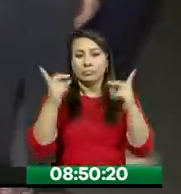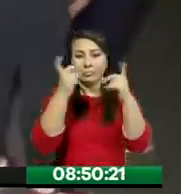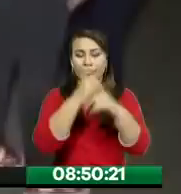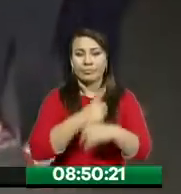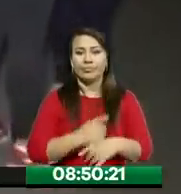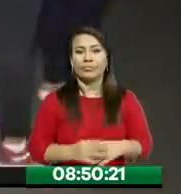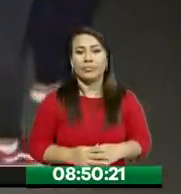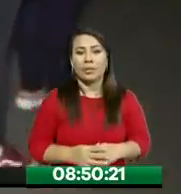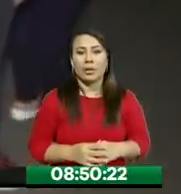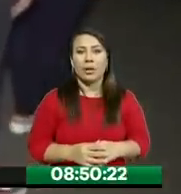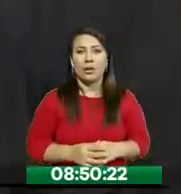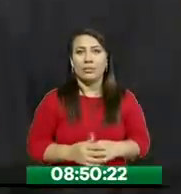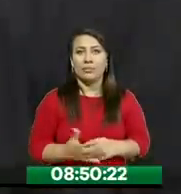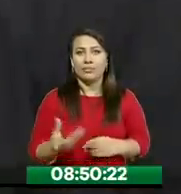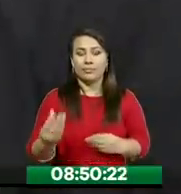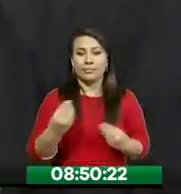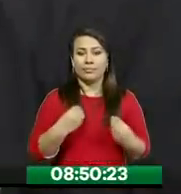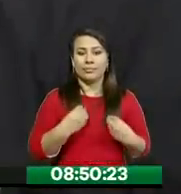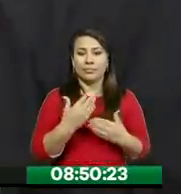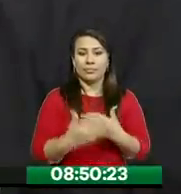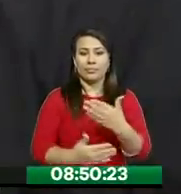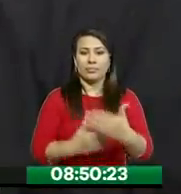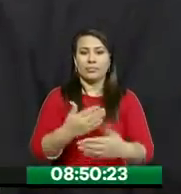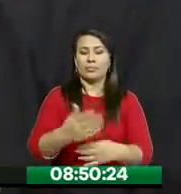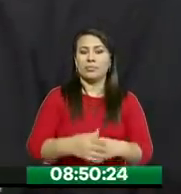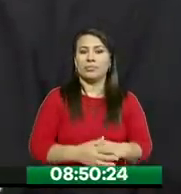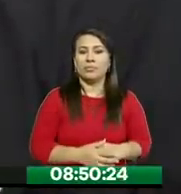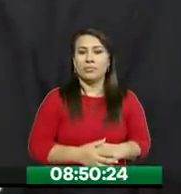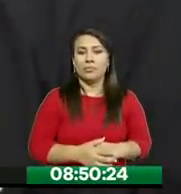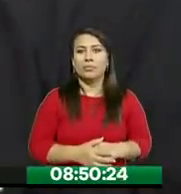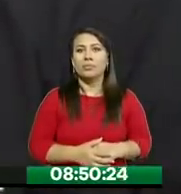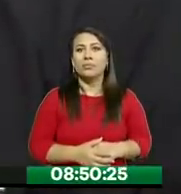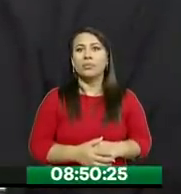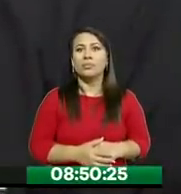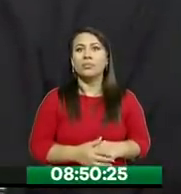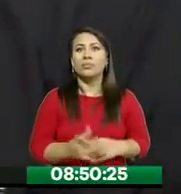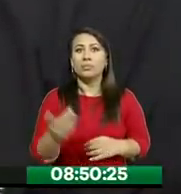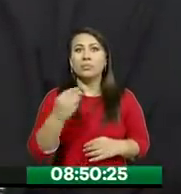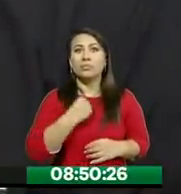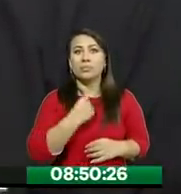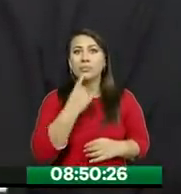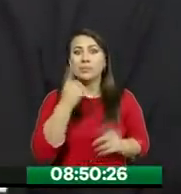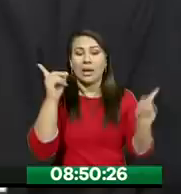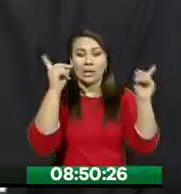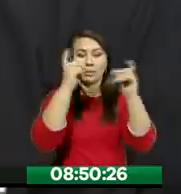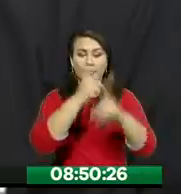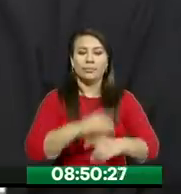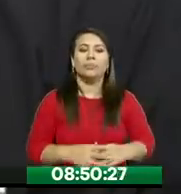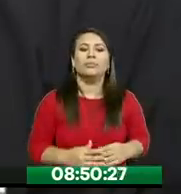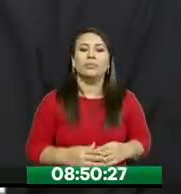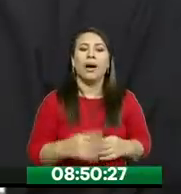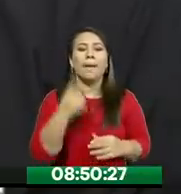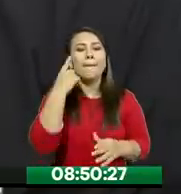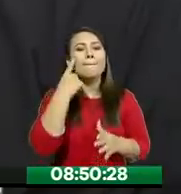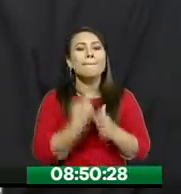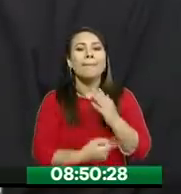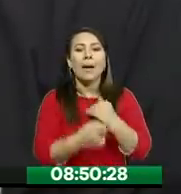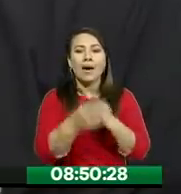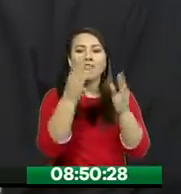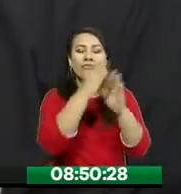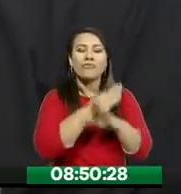la violación. Se abrió una instrucción fiscal. Determinaron que el acusado tiene antecedentes penales. El